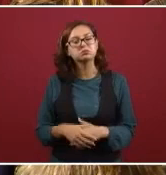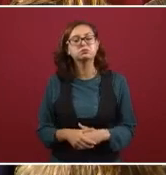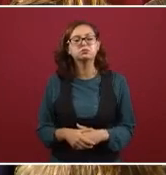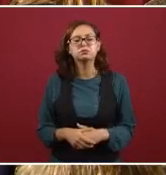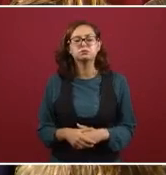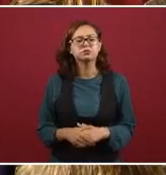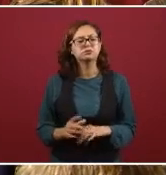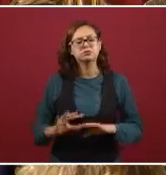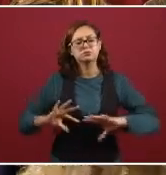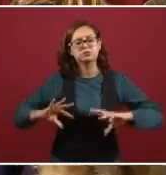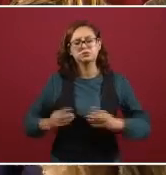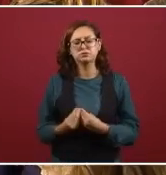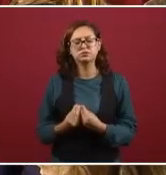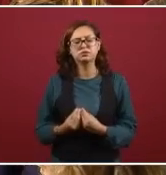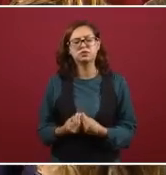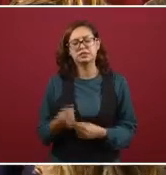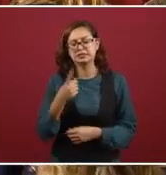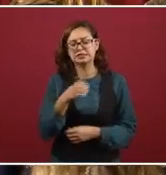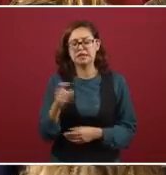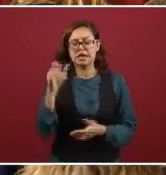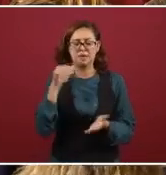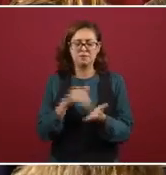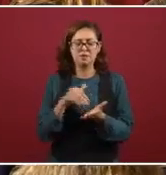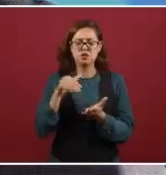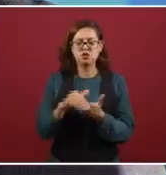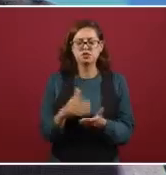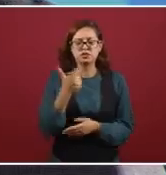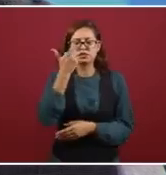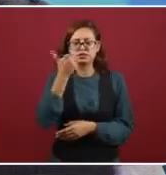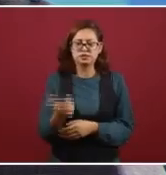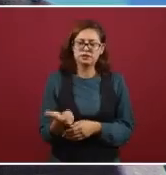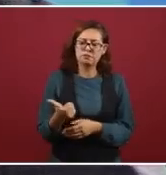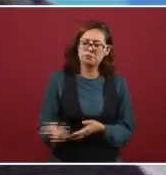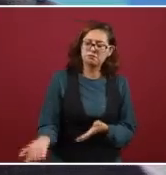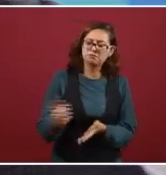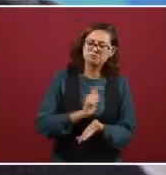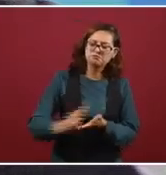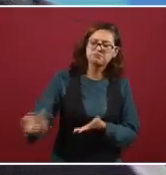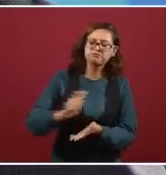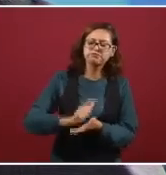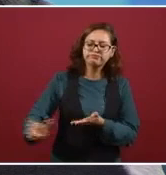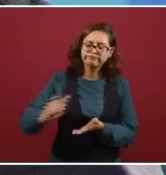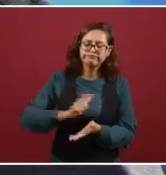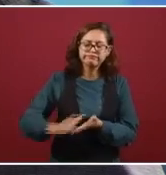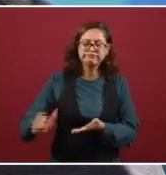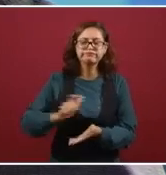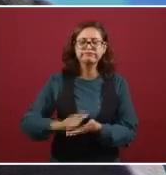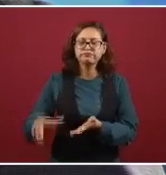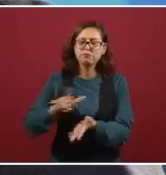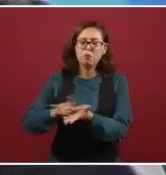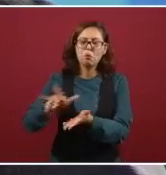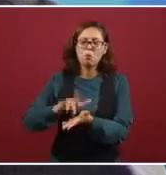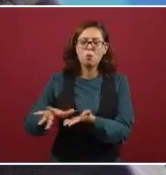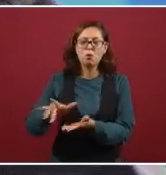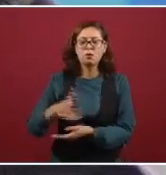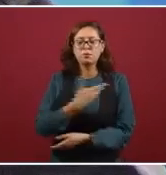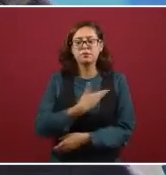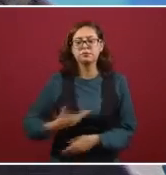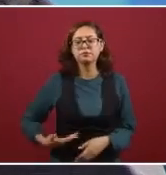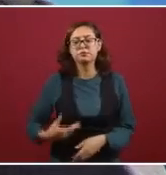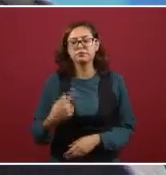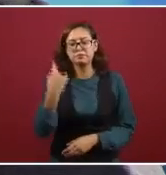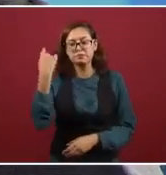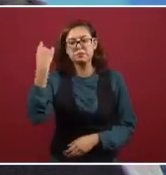Son alrededor de más de 100 millones de pesos lo que se destinaría a apoyar a estos atletas. Insisto, la instrucción del señor presidente es dar